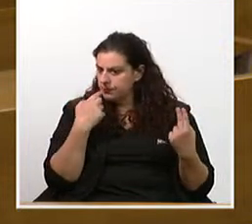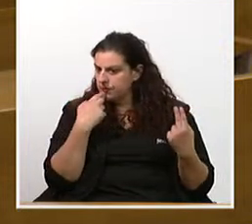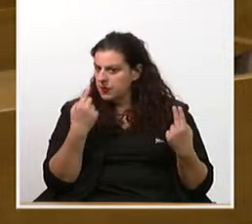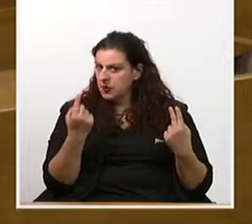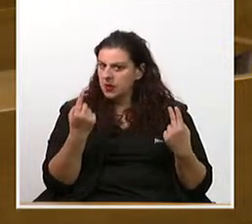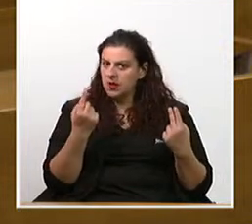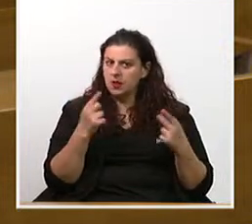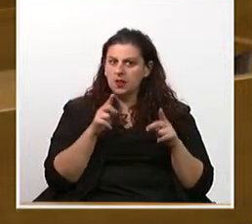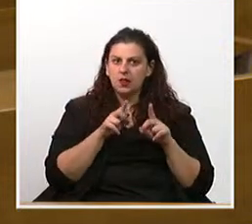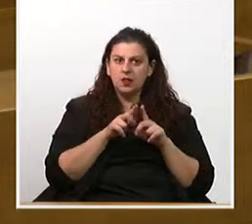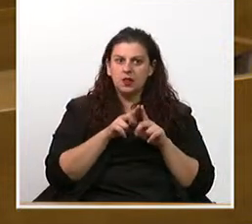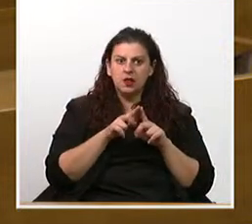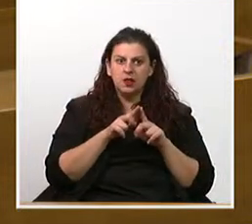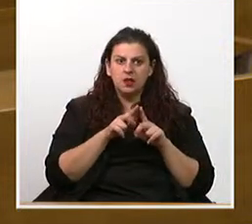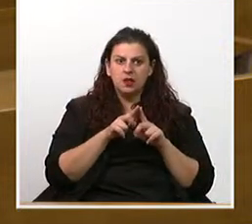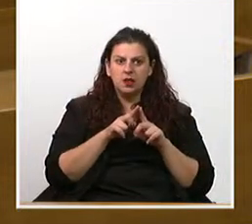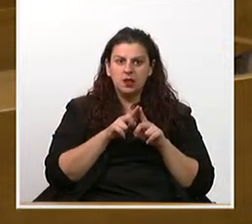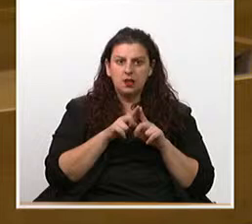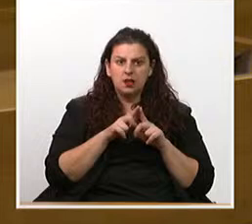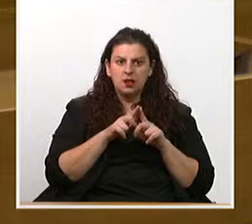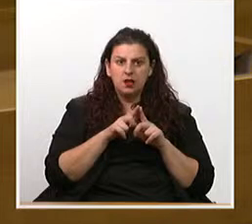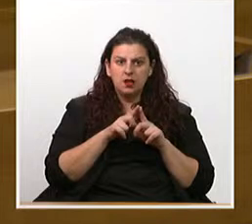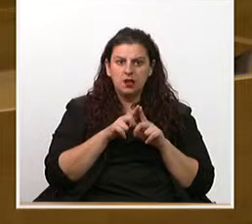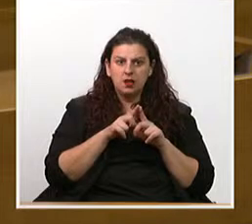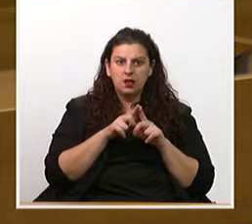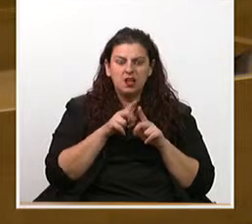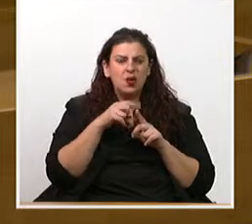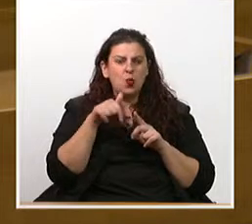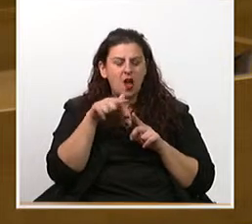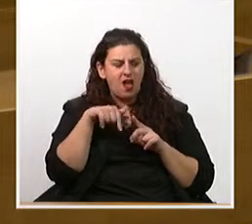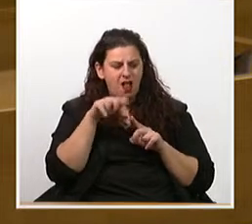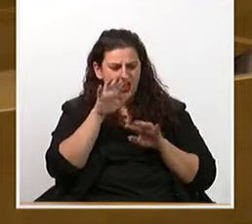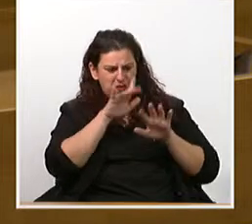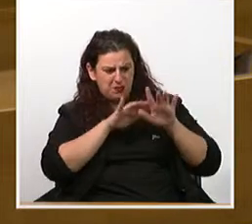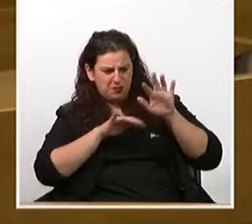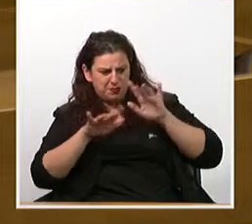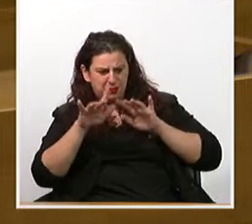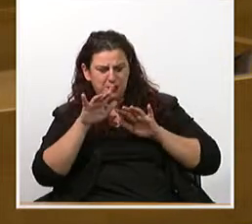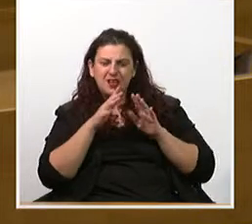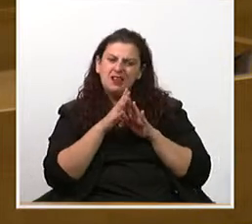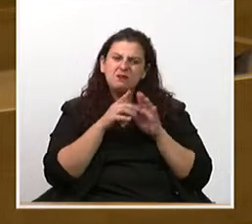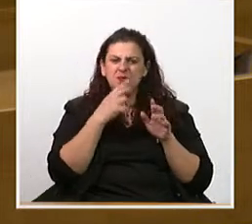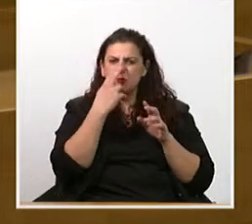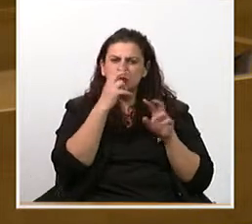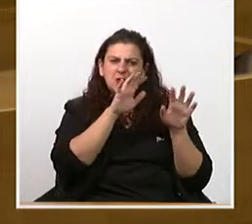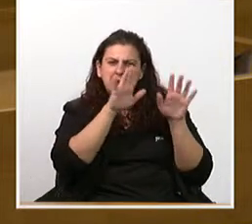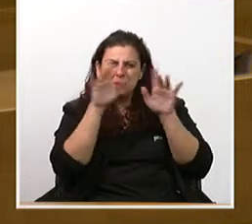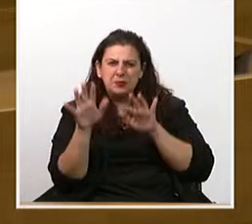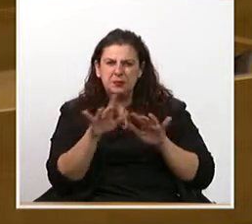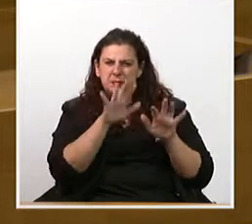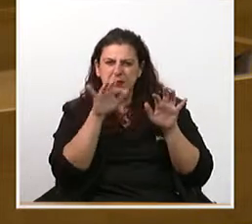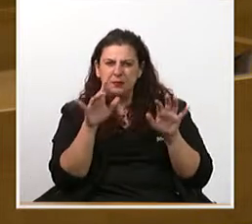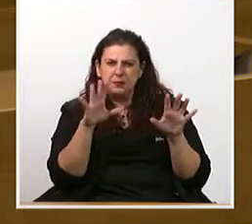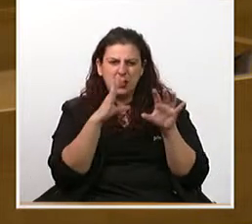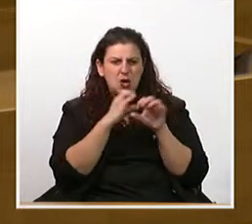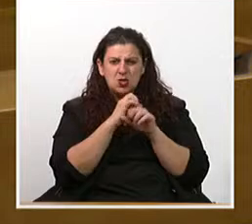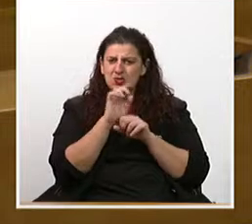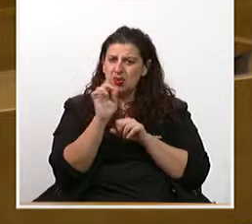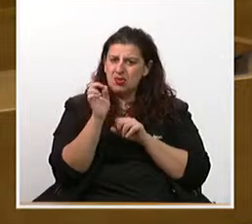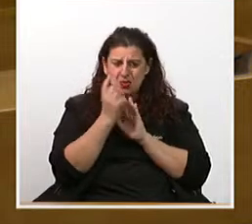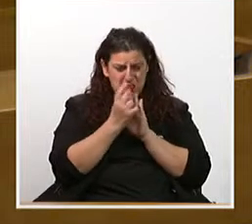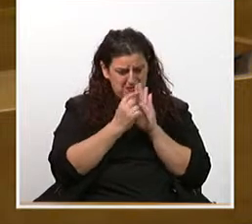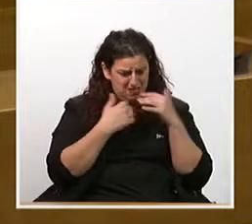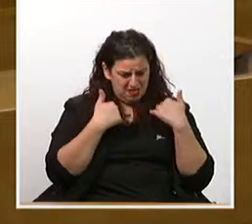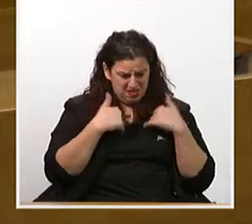árbol cuando no había nada que tirar porque las medidas ya se estaban adoptando desde la propia